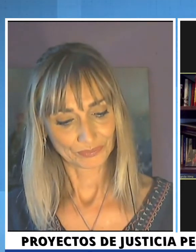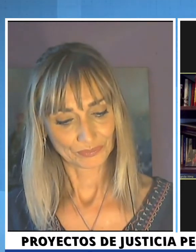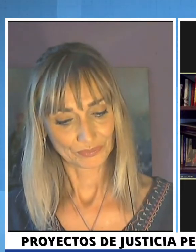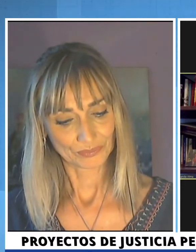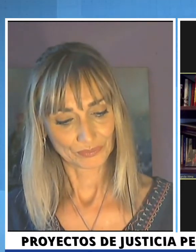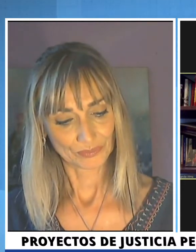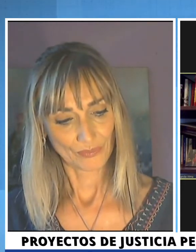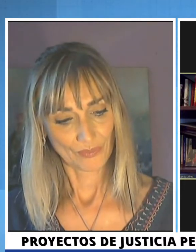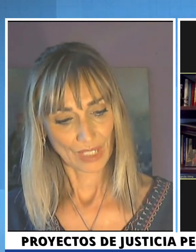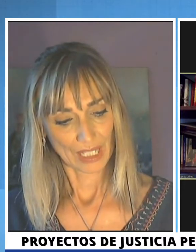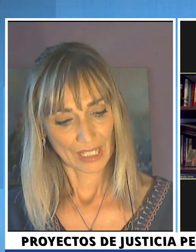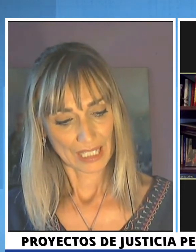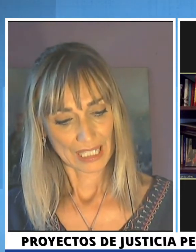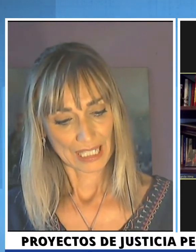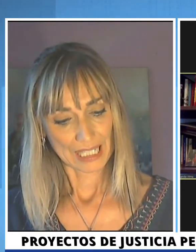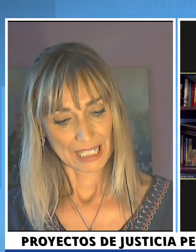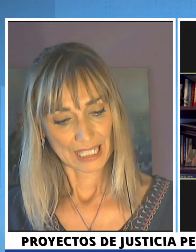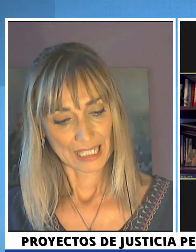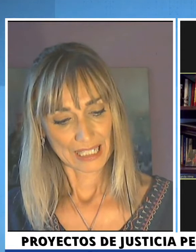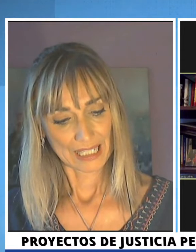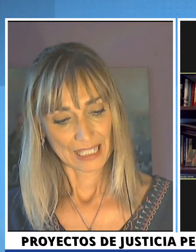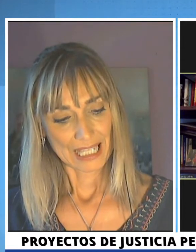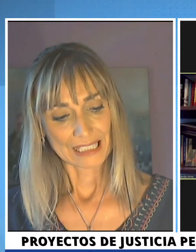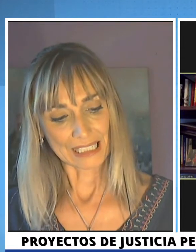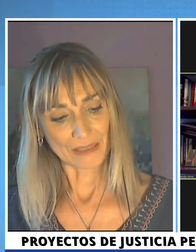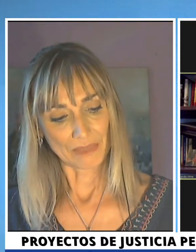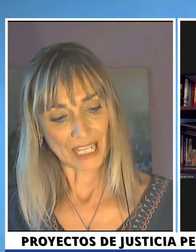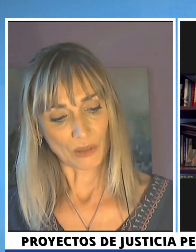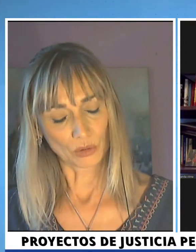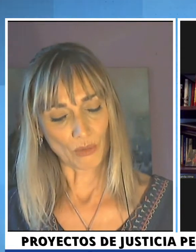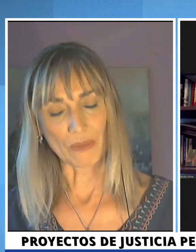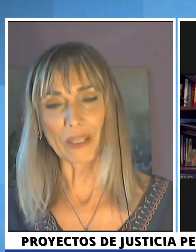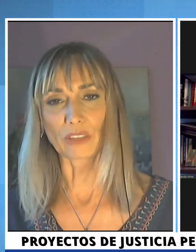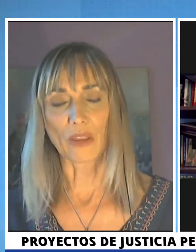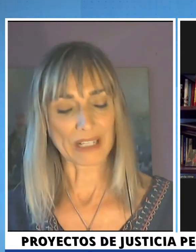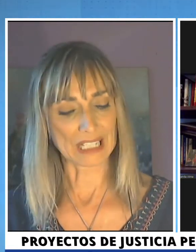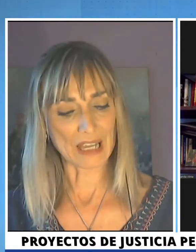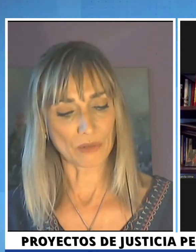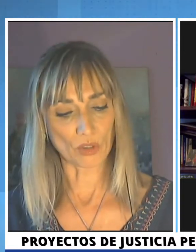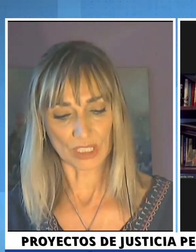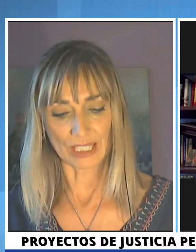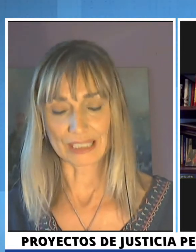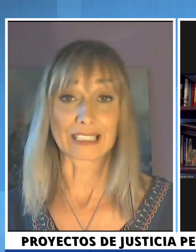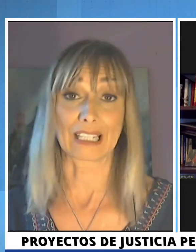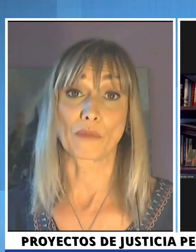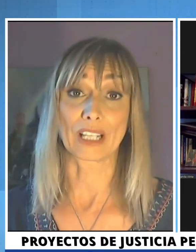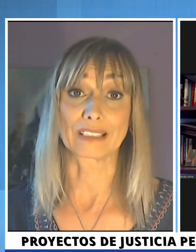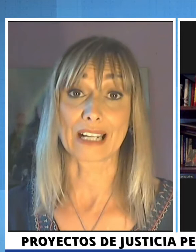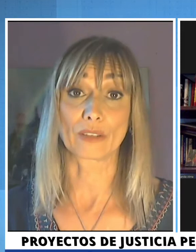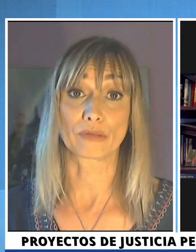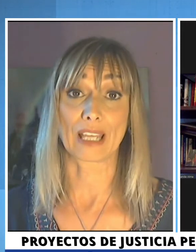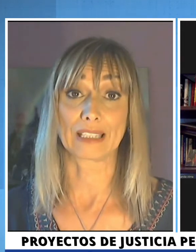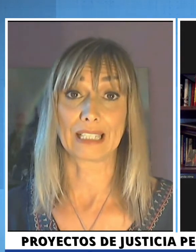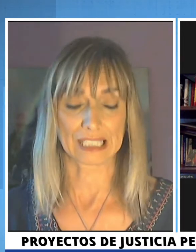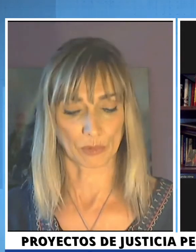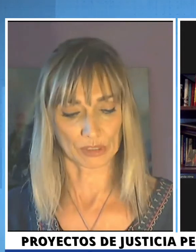es una problemática colectiva con muchas dimensiones. Sí, mira, justo me había anotado, Mariana Broggi, de Secretaria de Mujer de Entre Ríos,